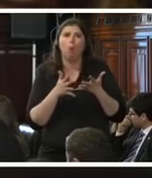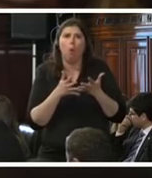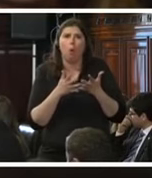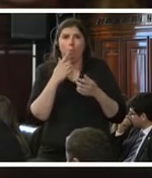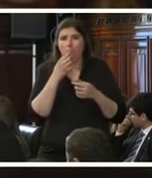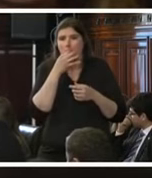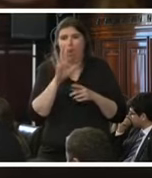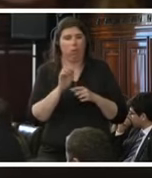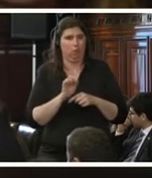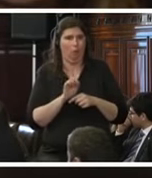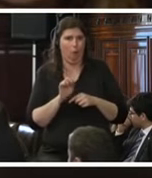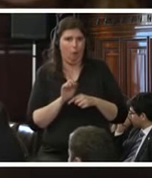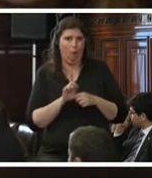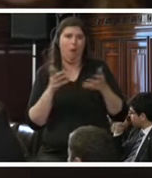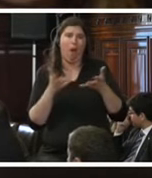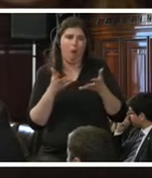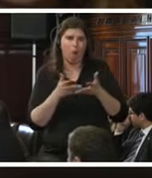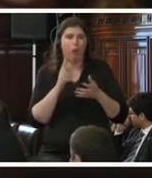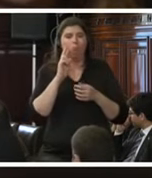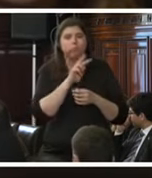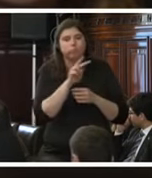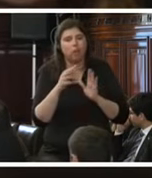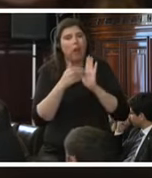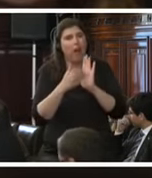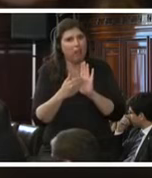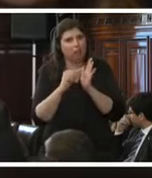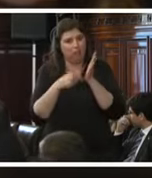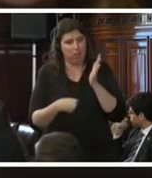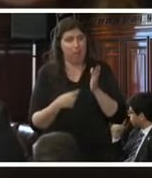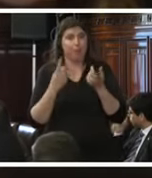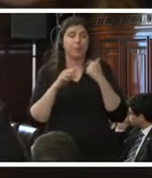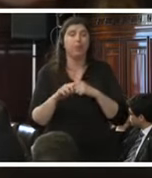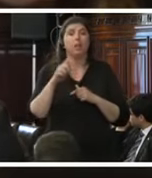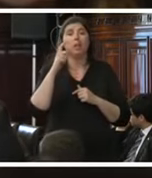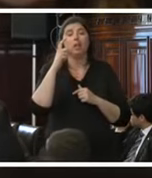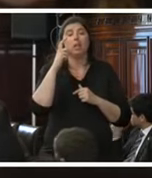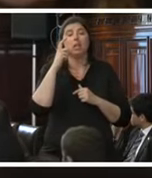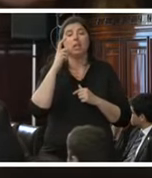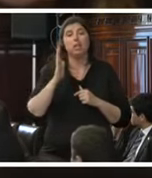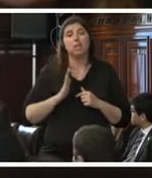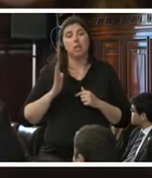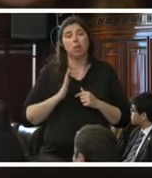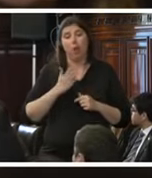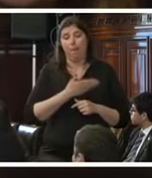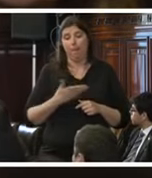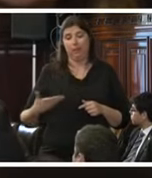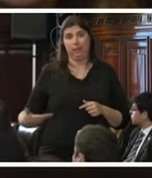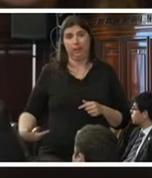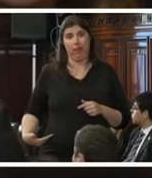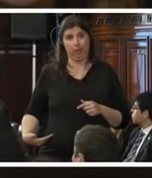el sistema haya observado una lógica de garantías. Señora Presidenta, en honor a la